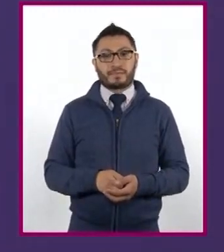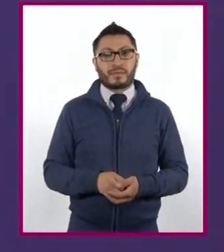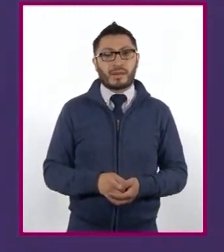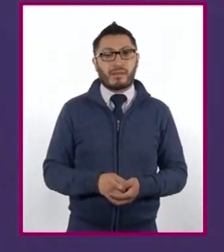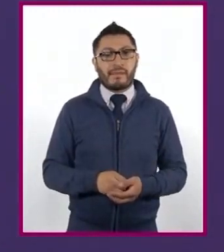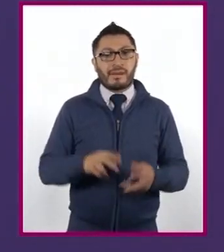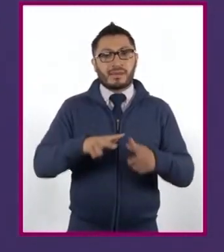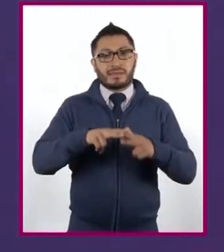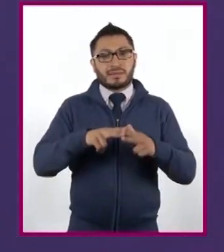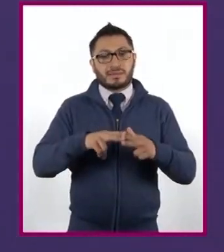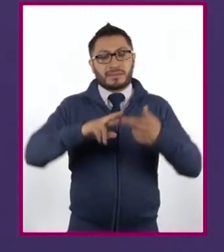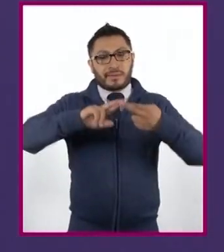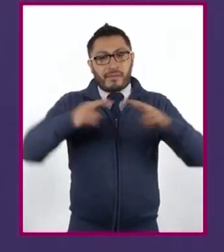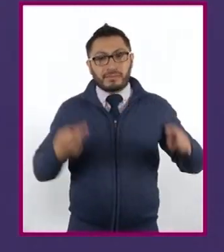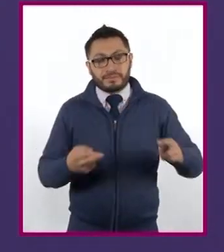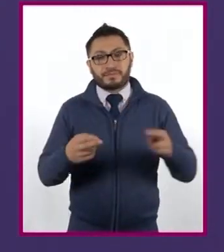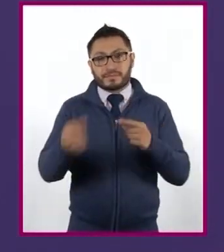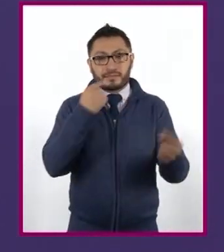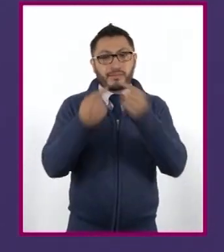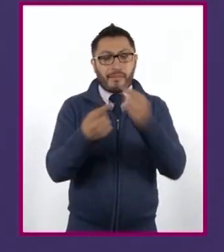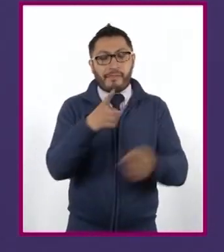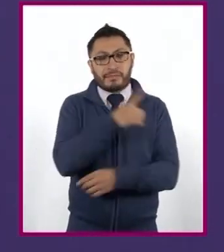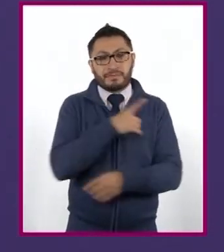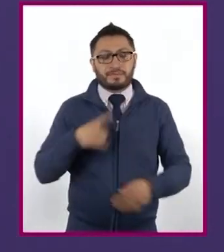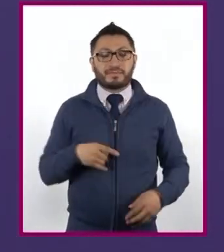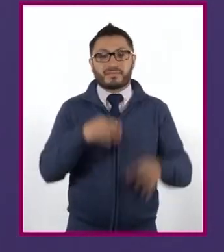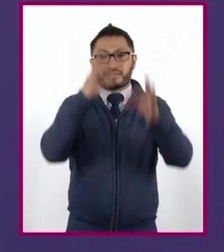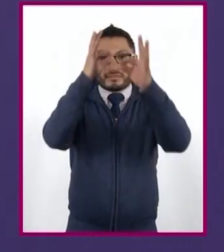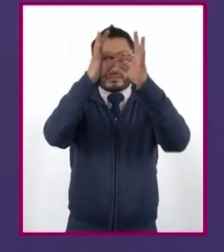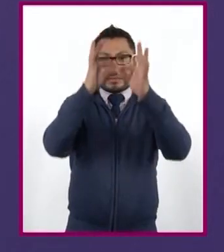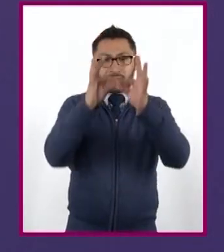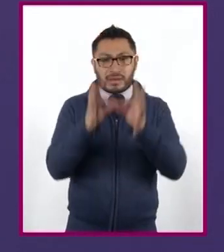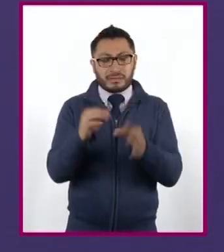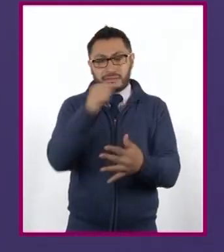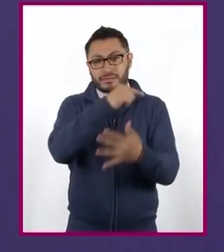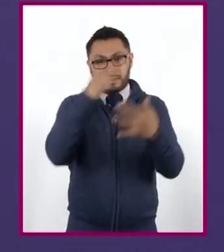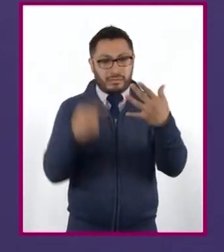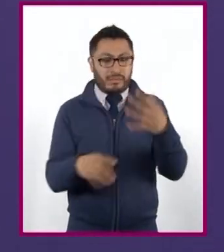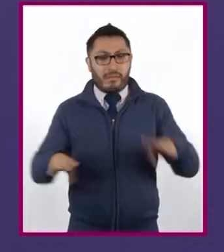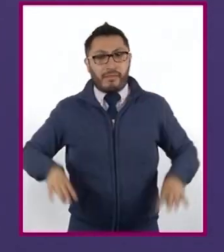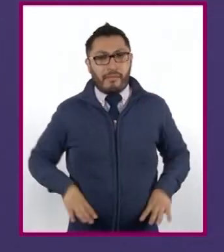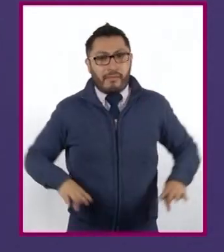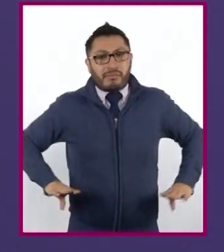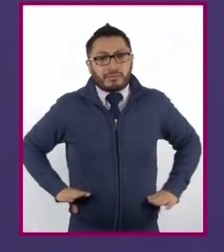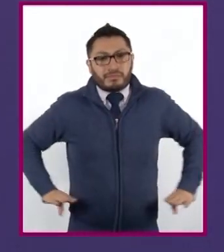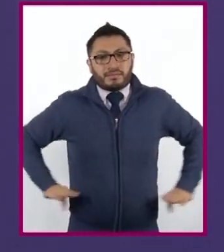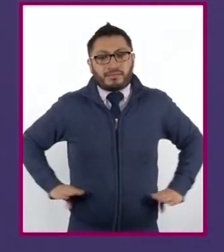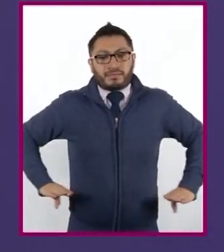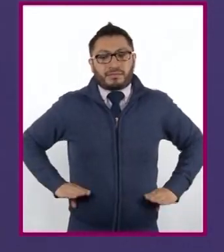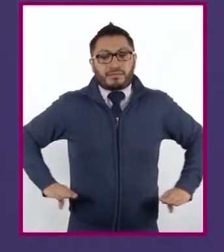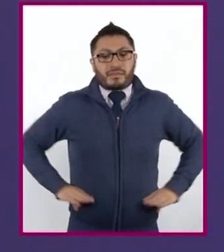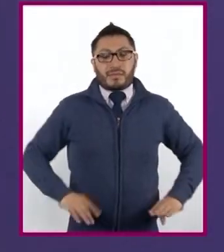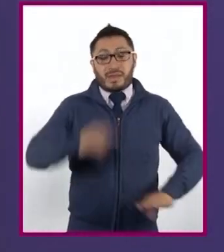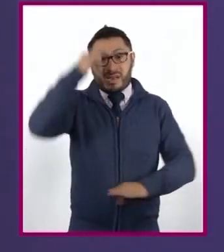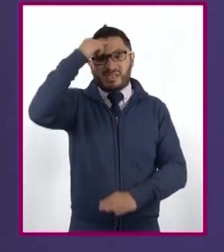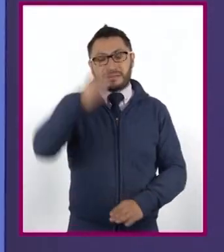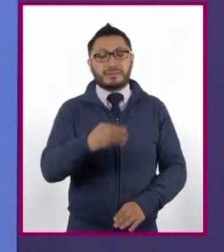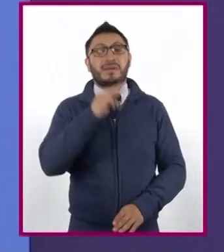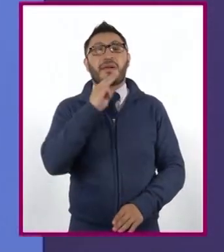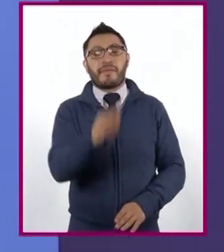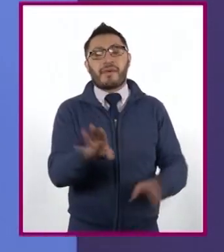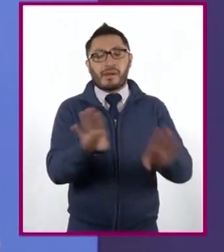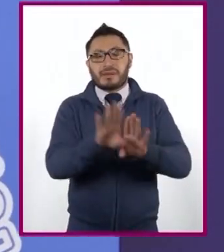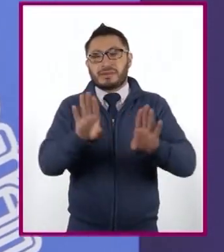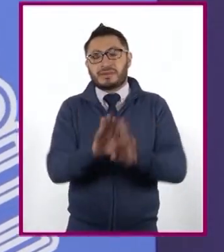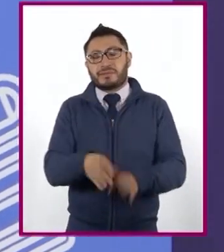Los recursos discursivos deben cumplir con ciertas características para que el mensaje del emisor pueda